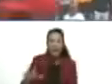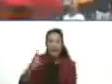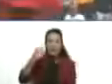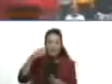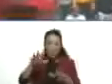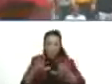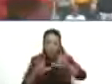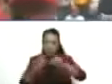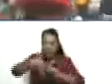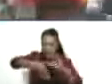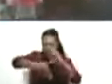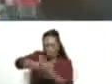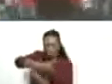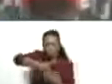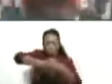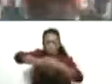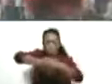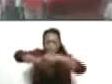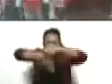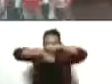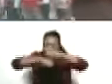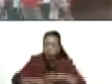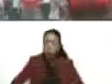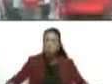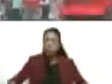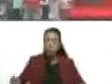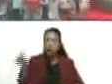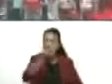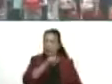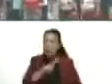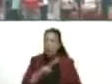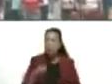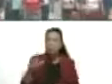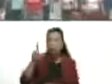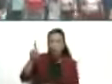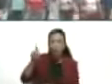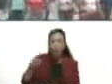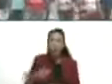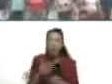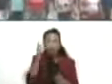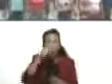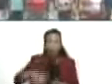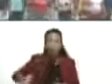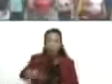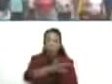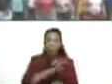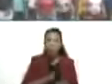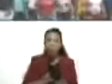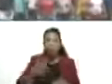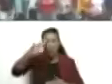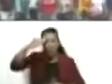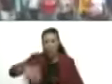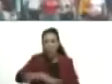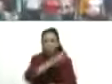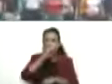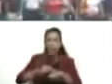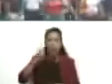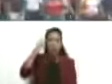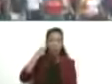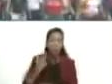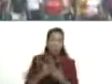epicentro de la gran rebelión del pueblo y del ejército